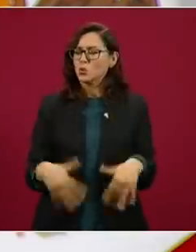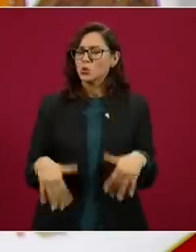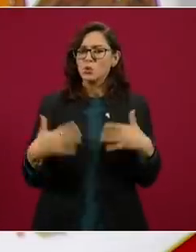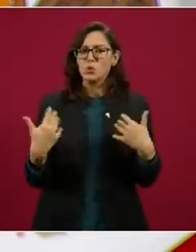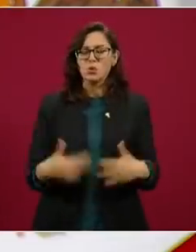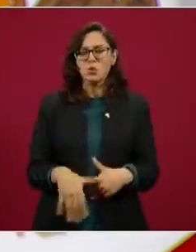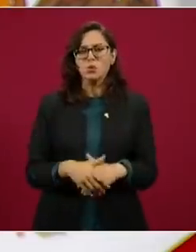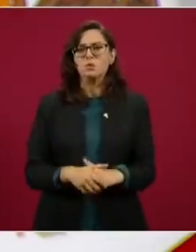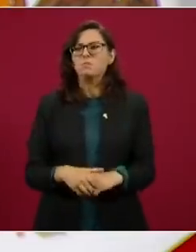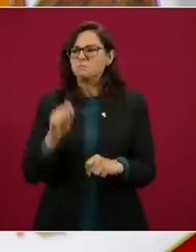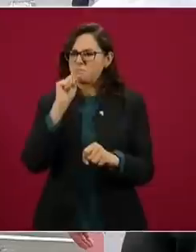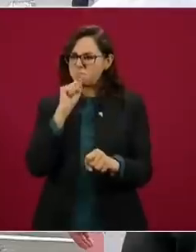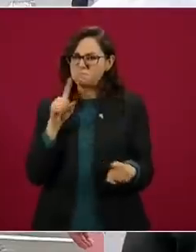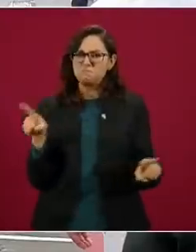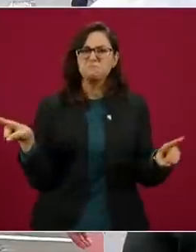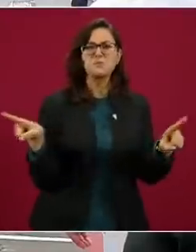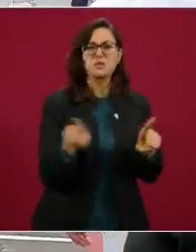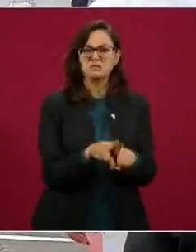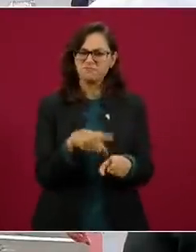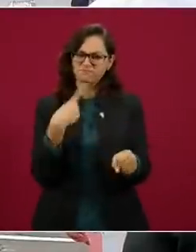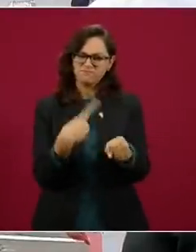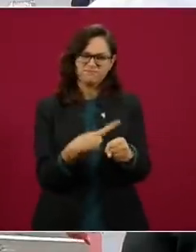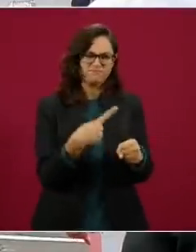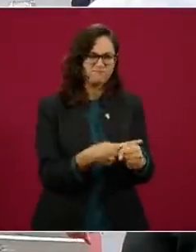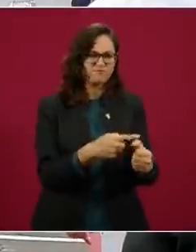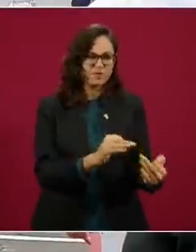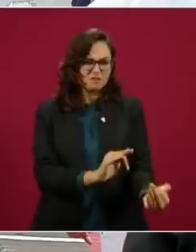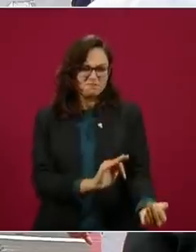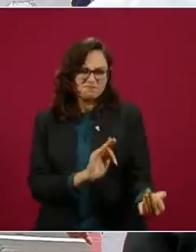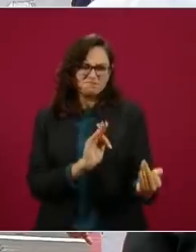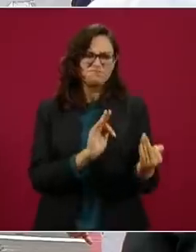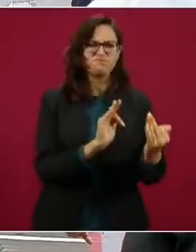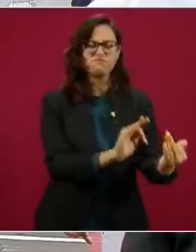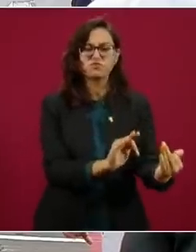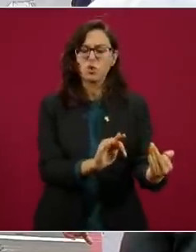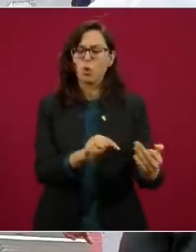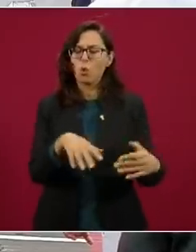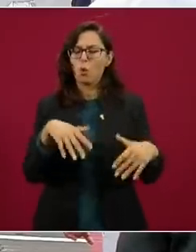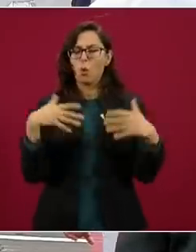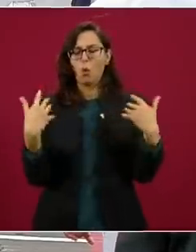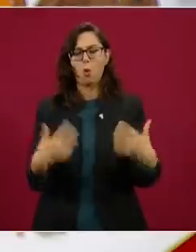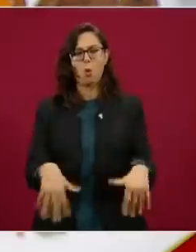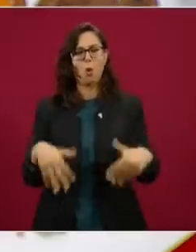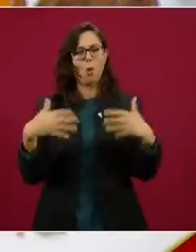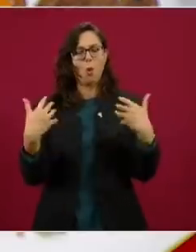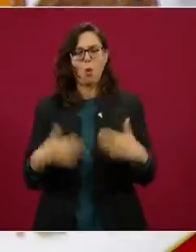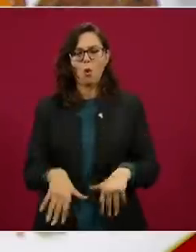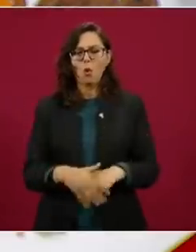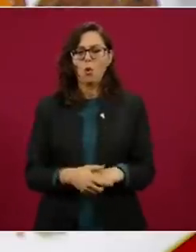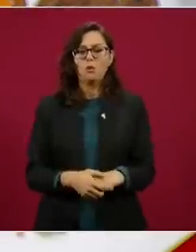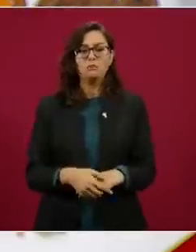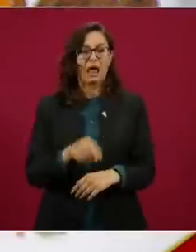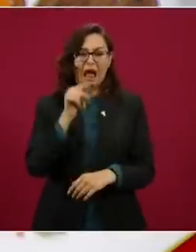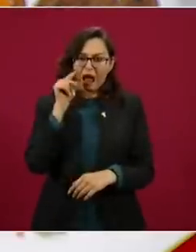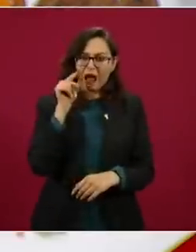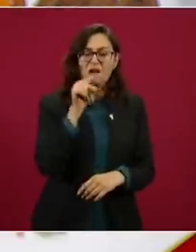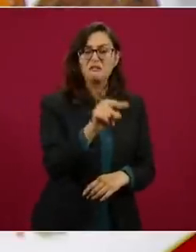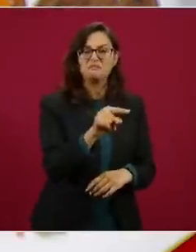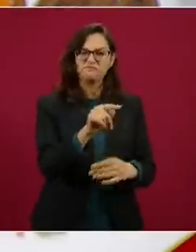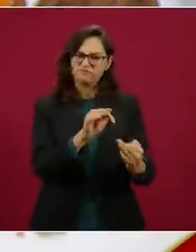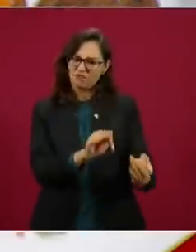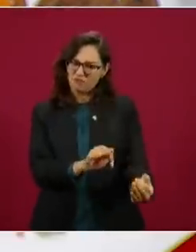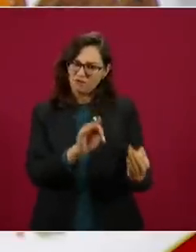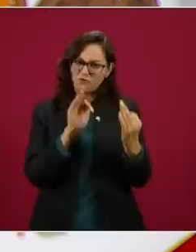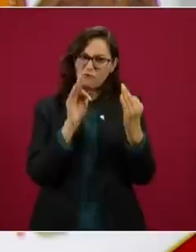la última línea de combate contra esta nueva enfermedad y digo la última porque